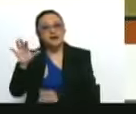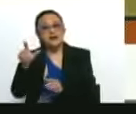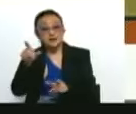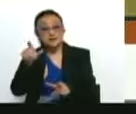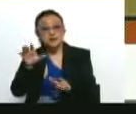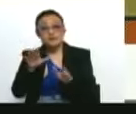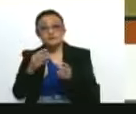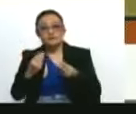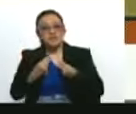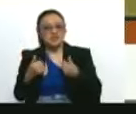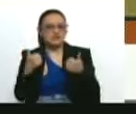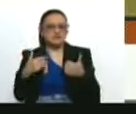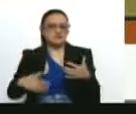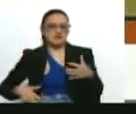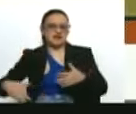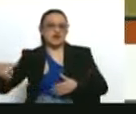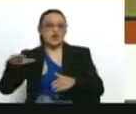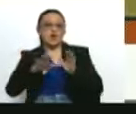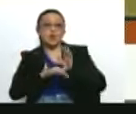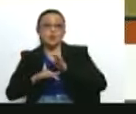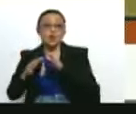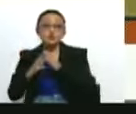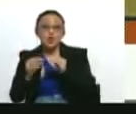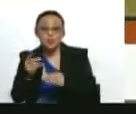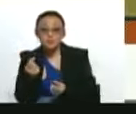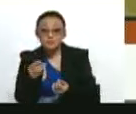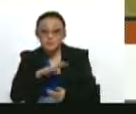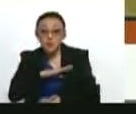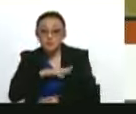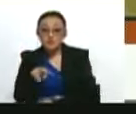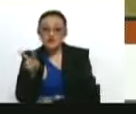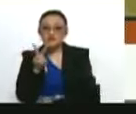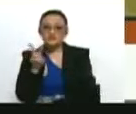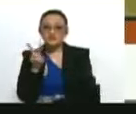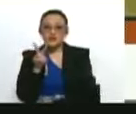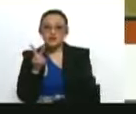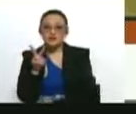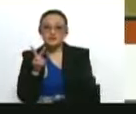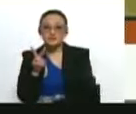a los venezolanos, que le robó a los venezolanos, él declara, y leo.